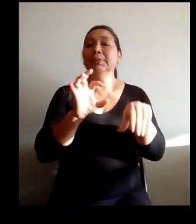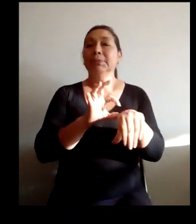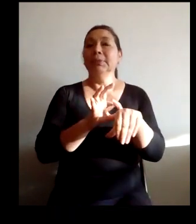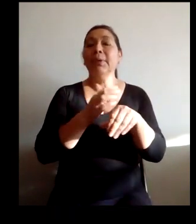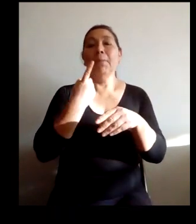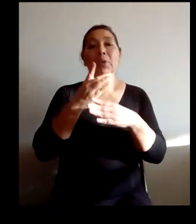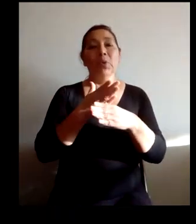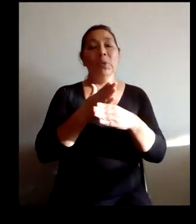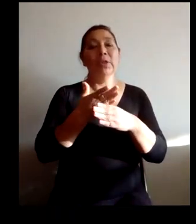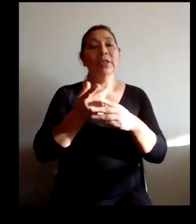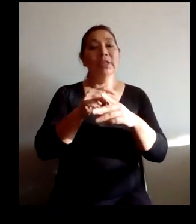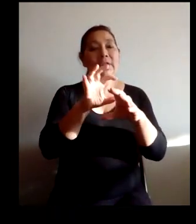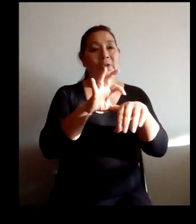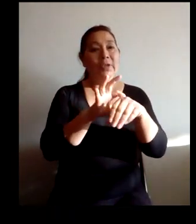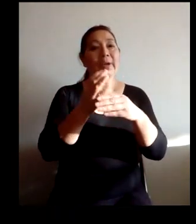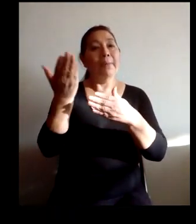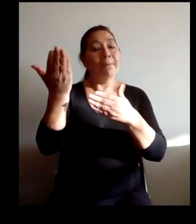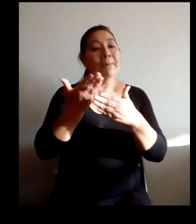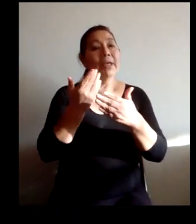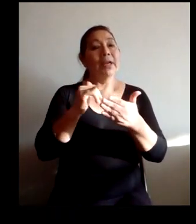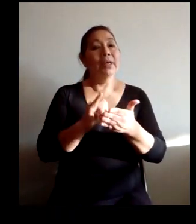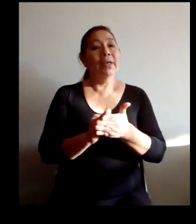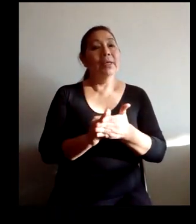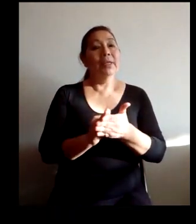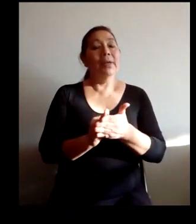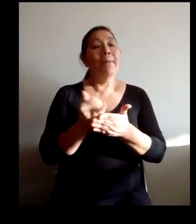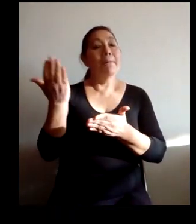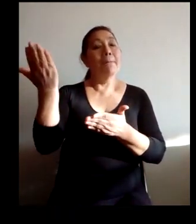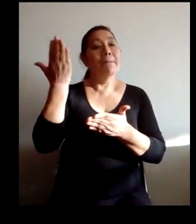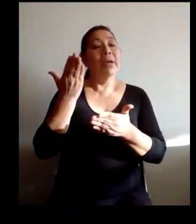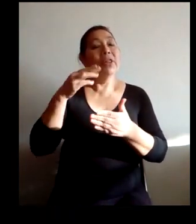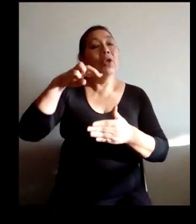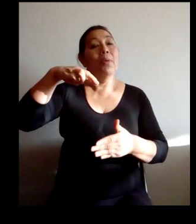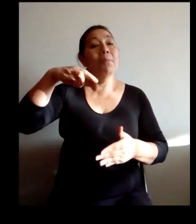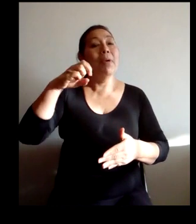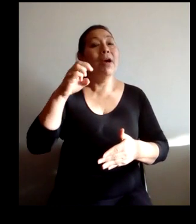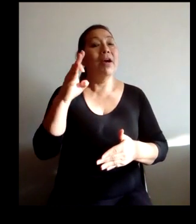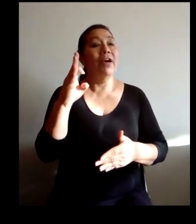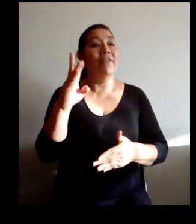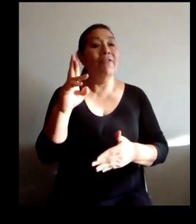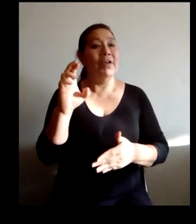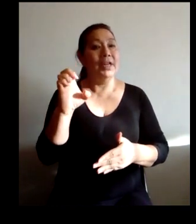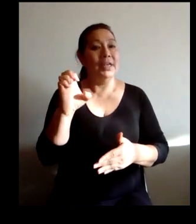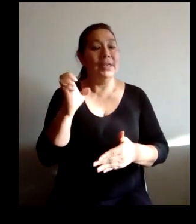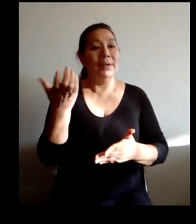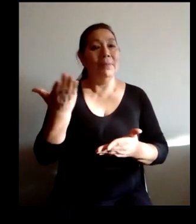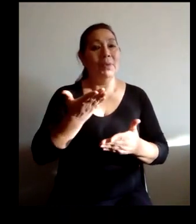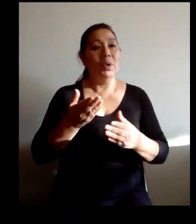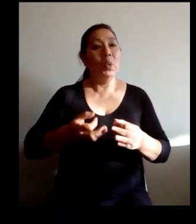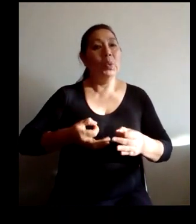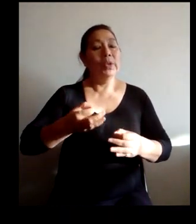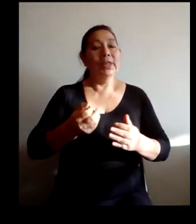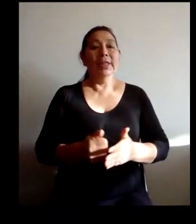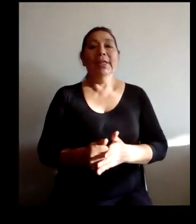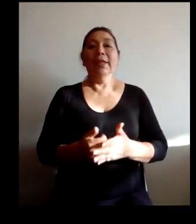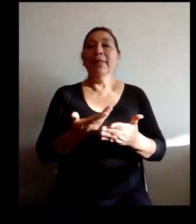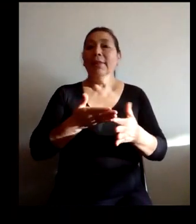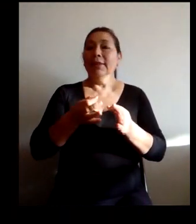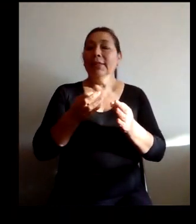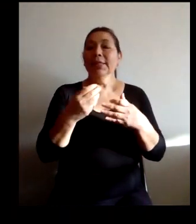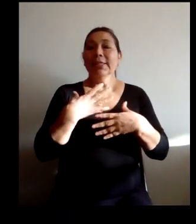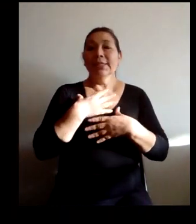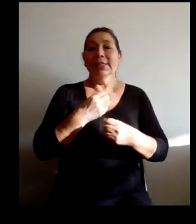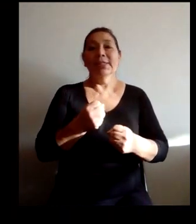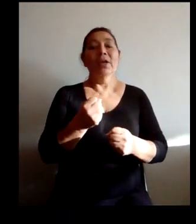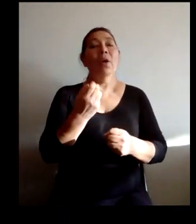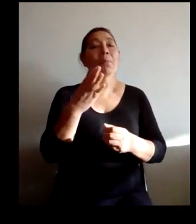certificado médico presentado por nuestra parte con un certificado médico presentado por la parte demandada MAPFRE y por un certificado emitido por la Comisión Médica de Entidades